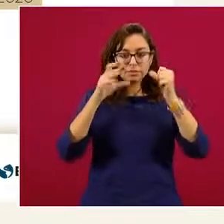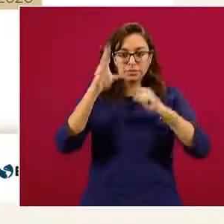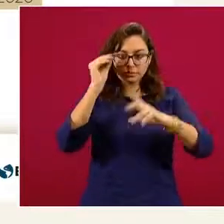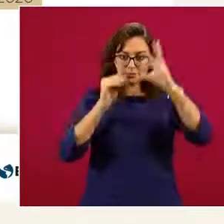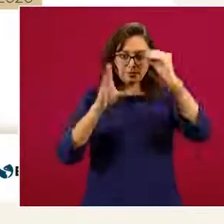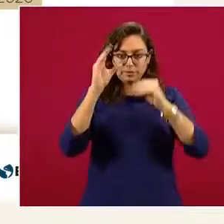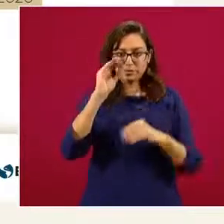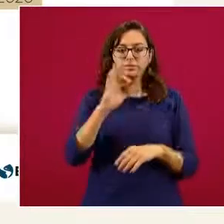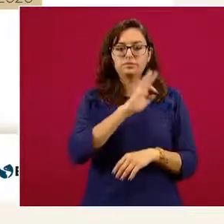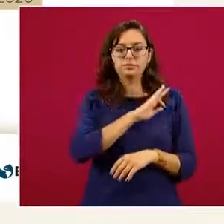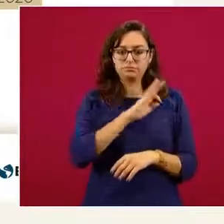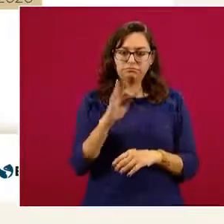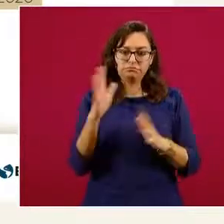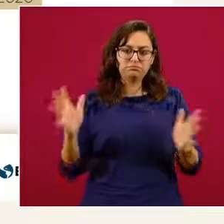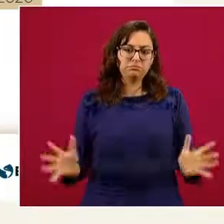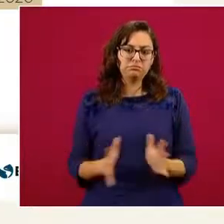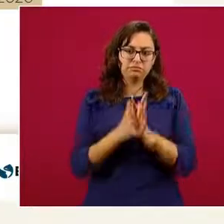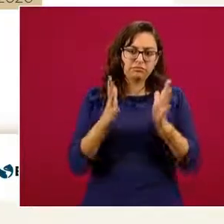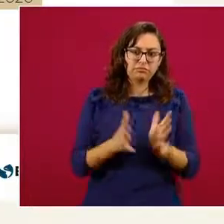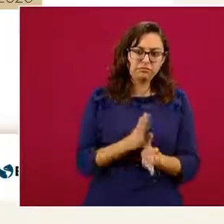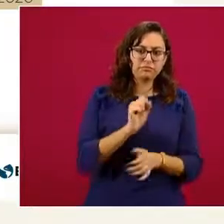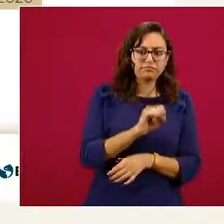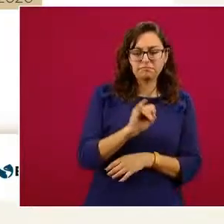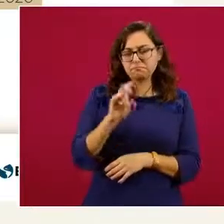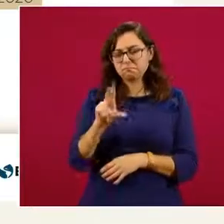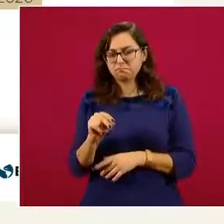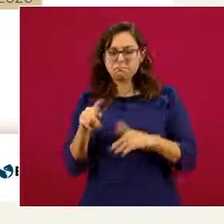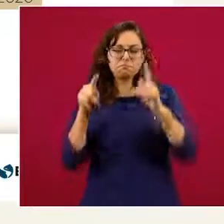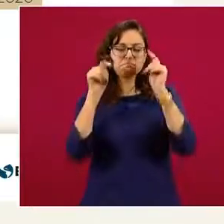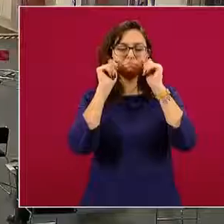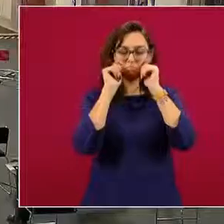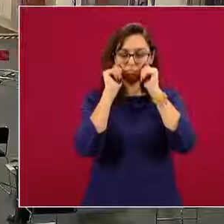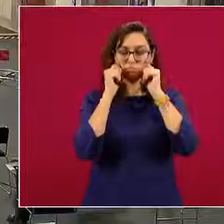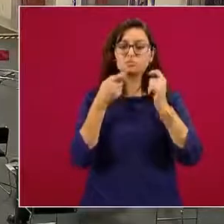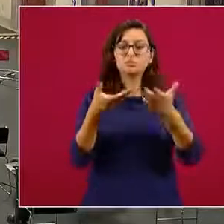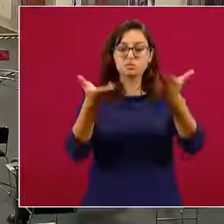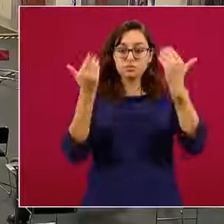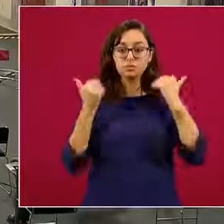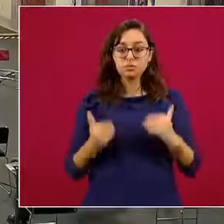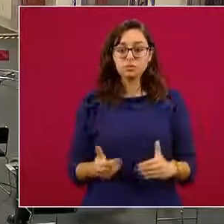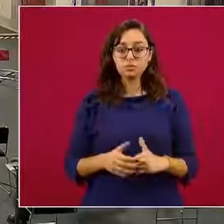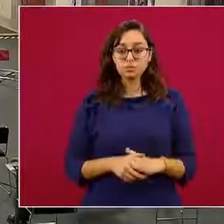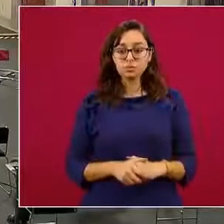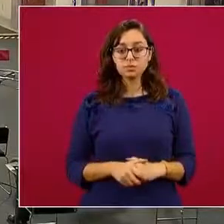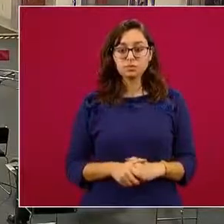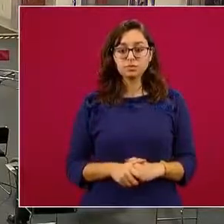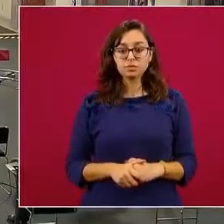su participación o no en las citas de negocios. La siguiente, por favor.